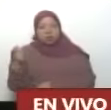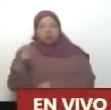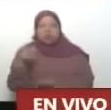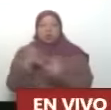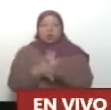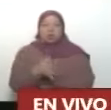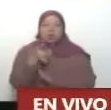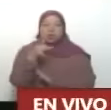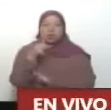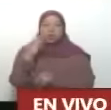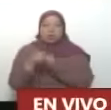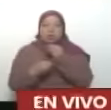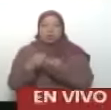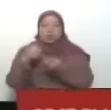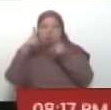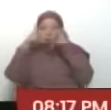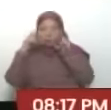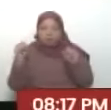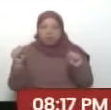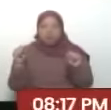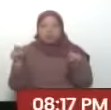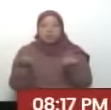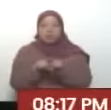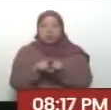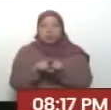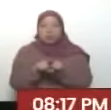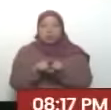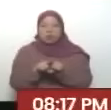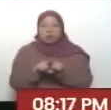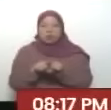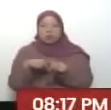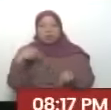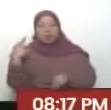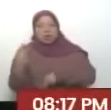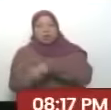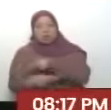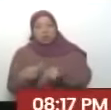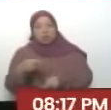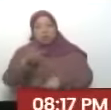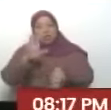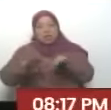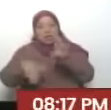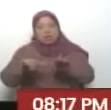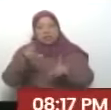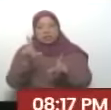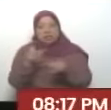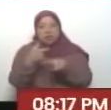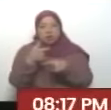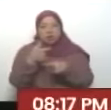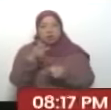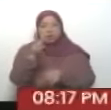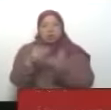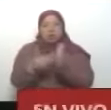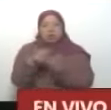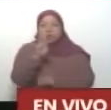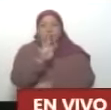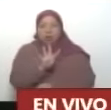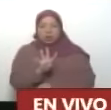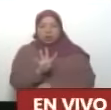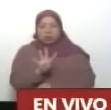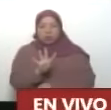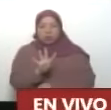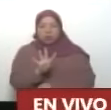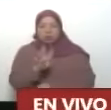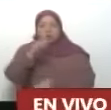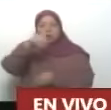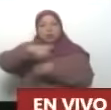casi una elección presidencial. El referéndum revocatorio del 15 de agosto de 2004,